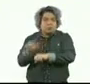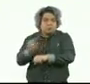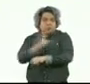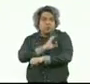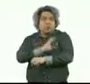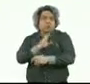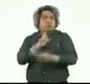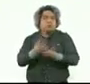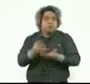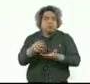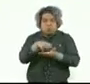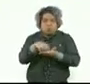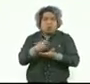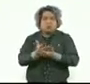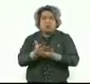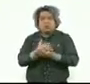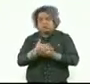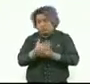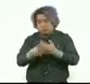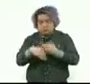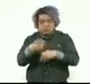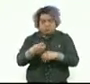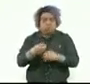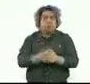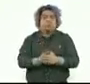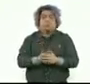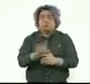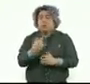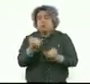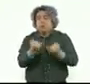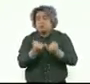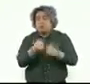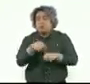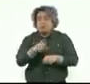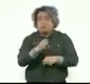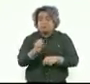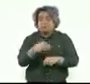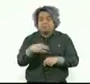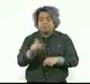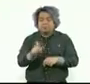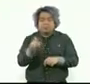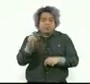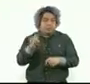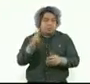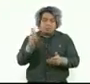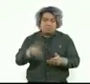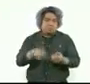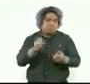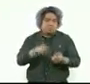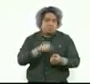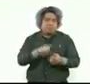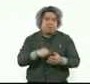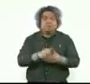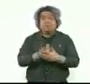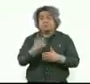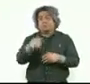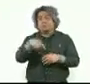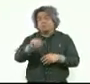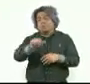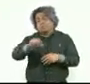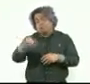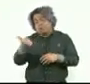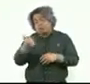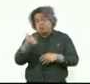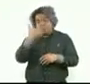programa también lo hicimos en la Ciudad de México, pero también hicimos otro con la ayuda de